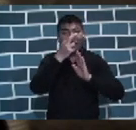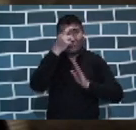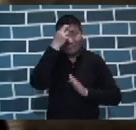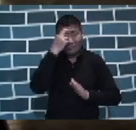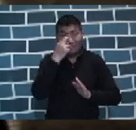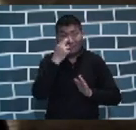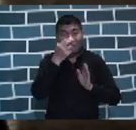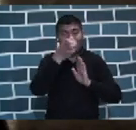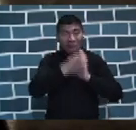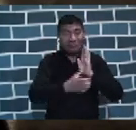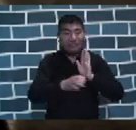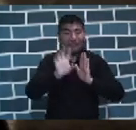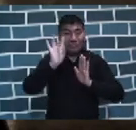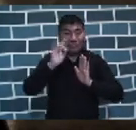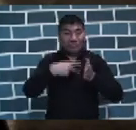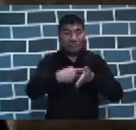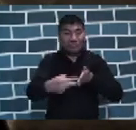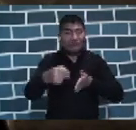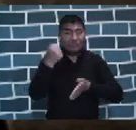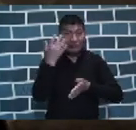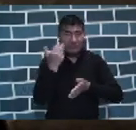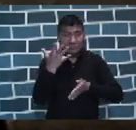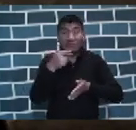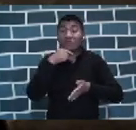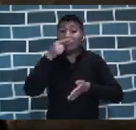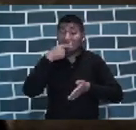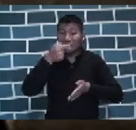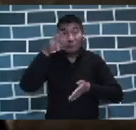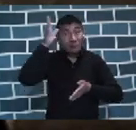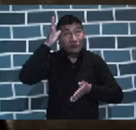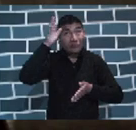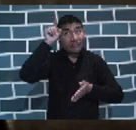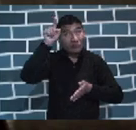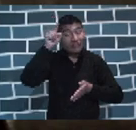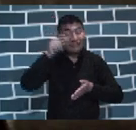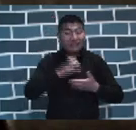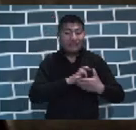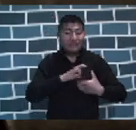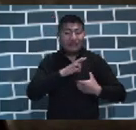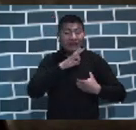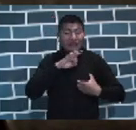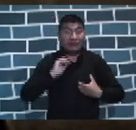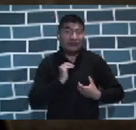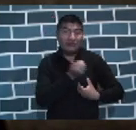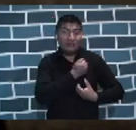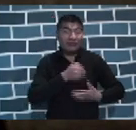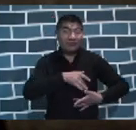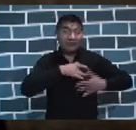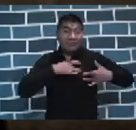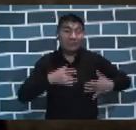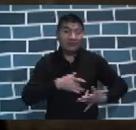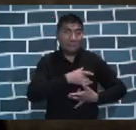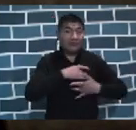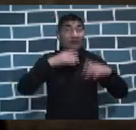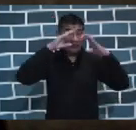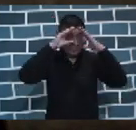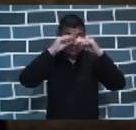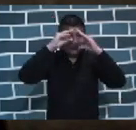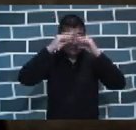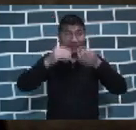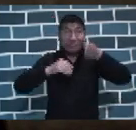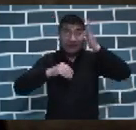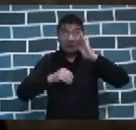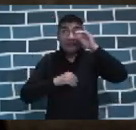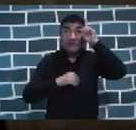815 decimos padre porque es el espíritu de nuestro corazón que nos enseña que dios